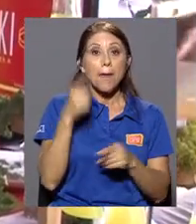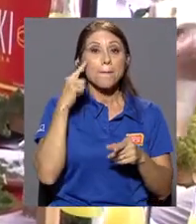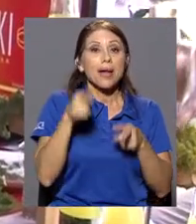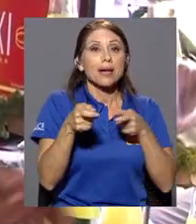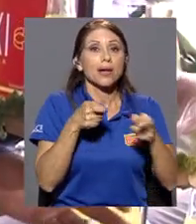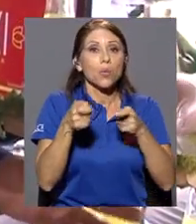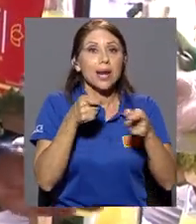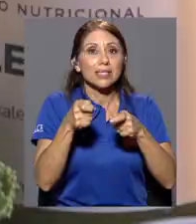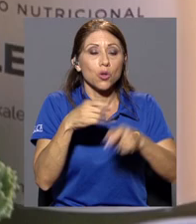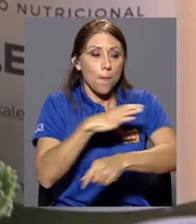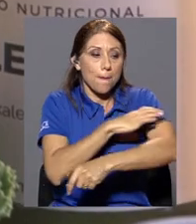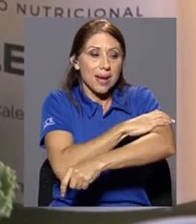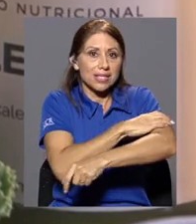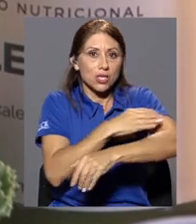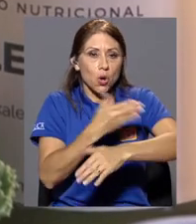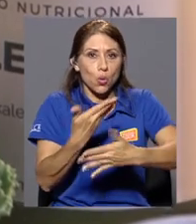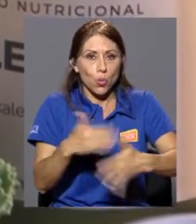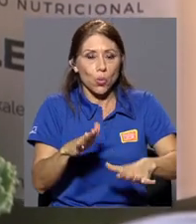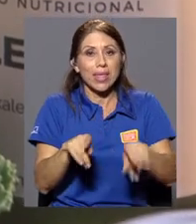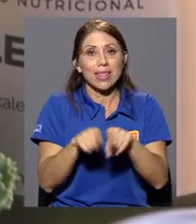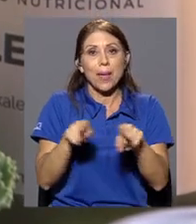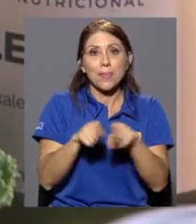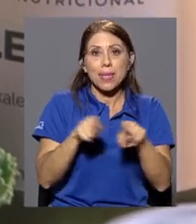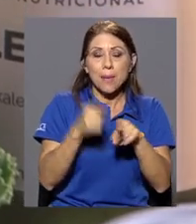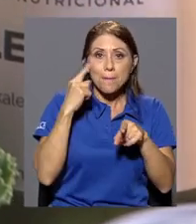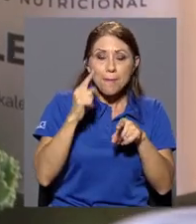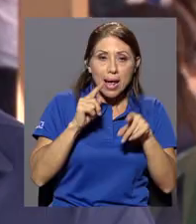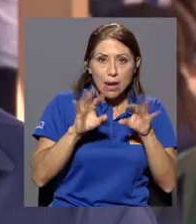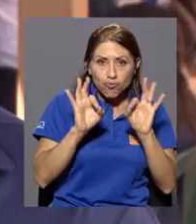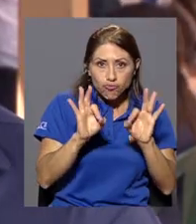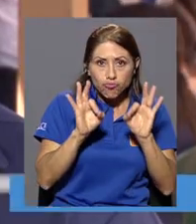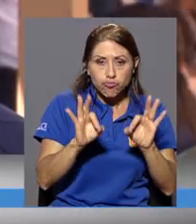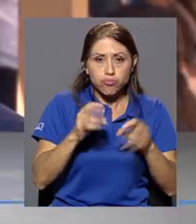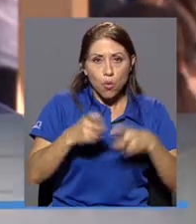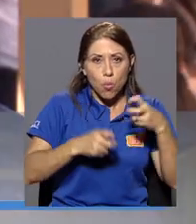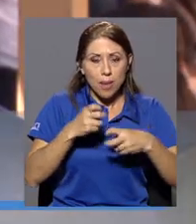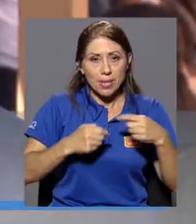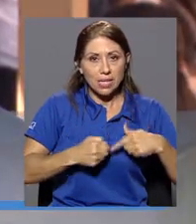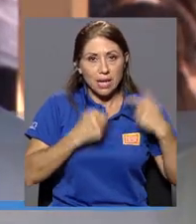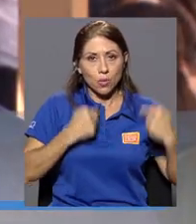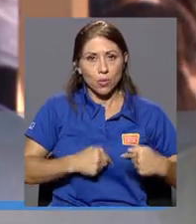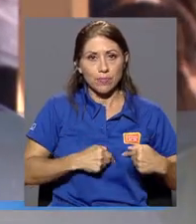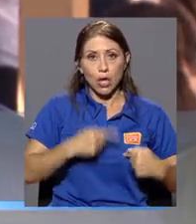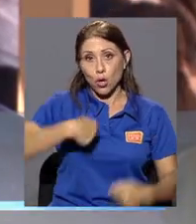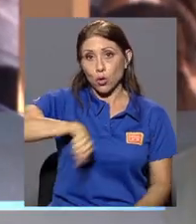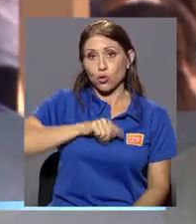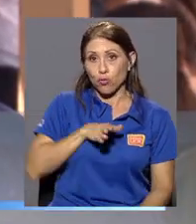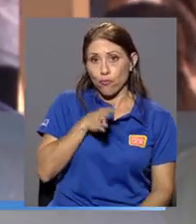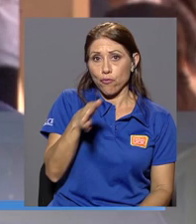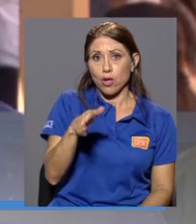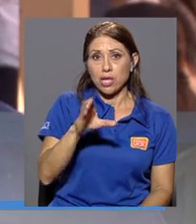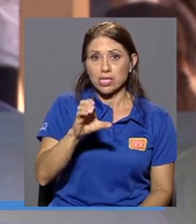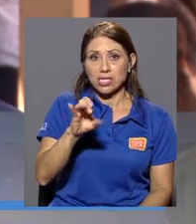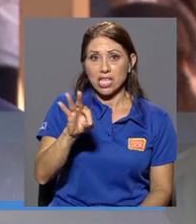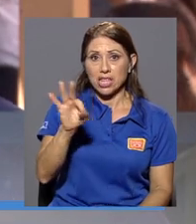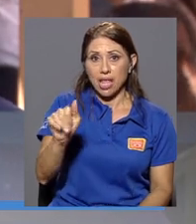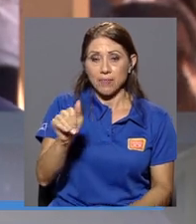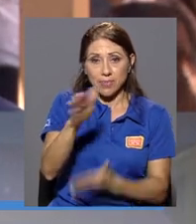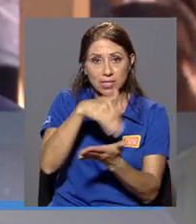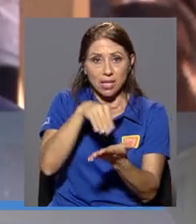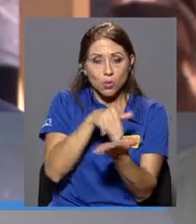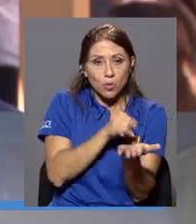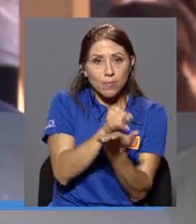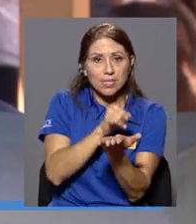arterial y la disminución de problemas cardiovasculares. Nosotros acudimos al CITA, al Centro de Investigación de Tecnología de Alimentos de la